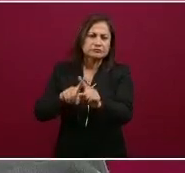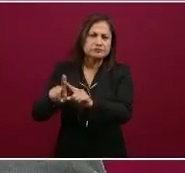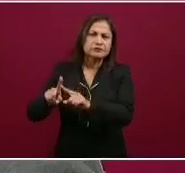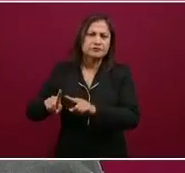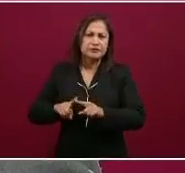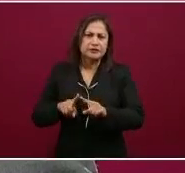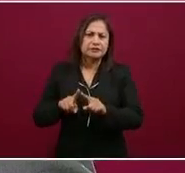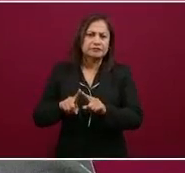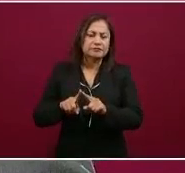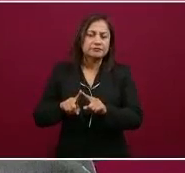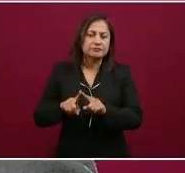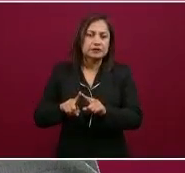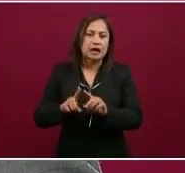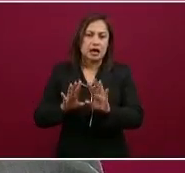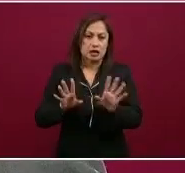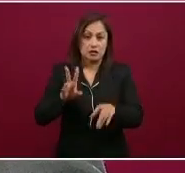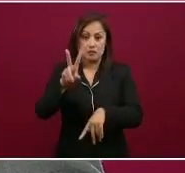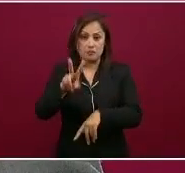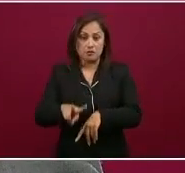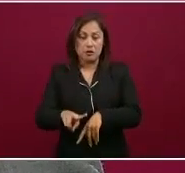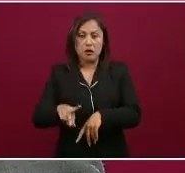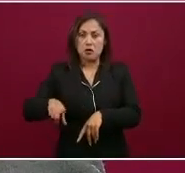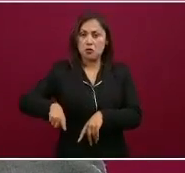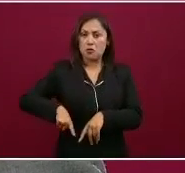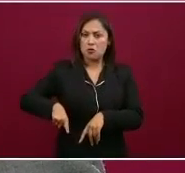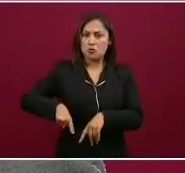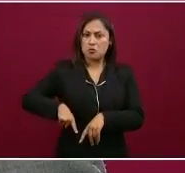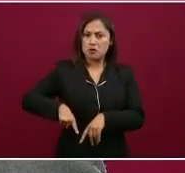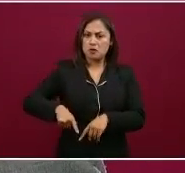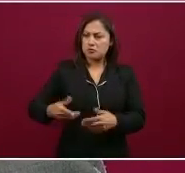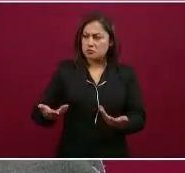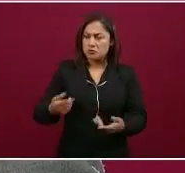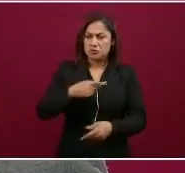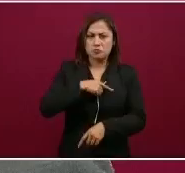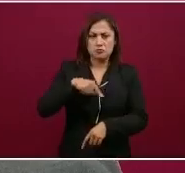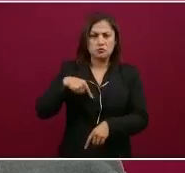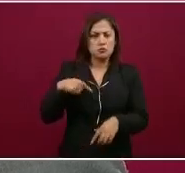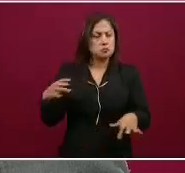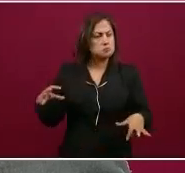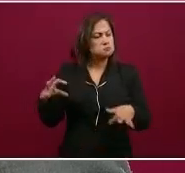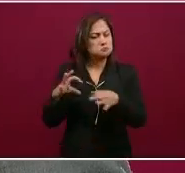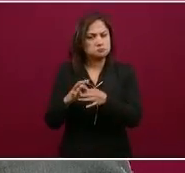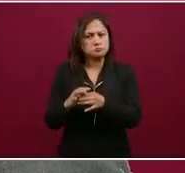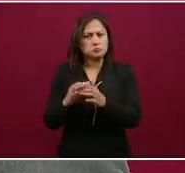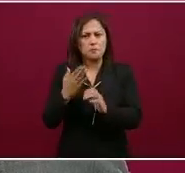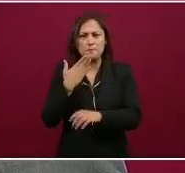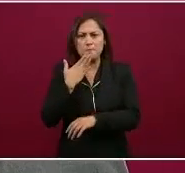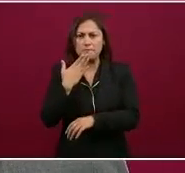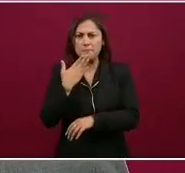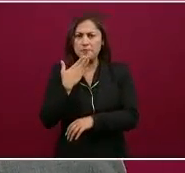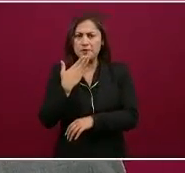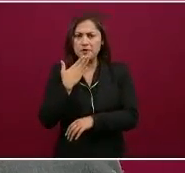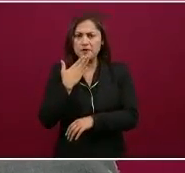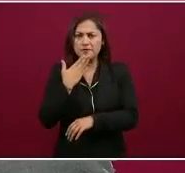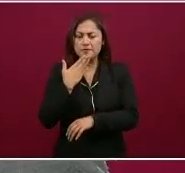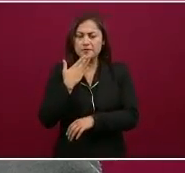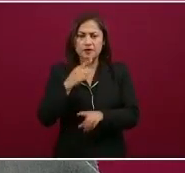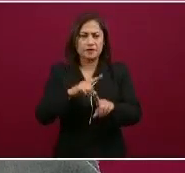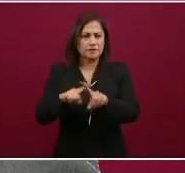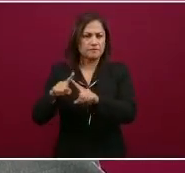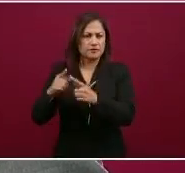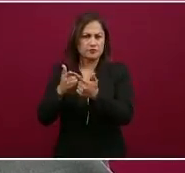Es muy buena la relación con los gobernadores de todos los